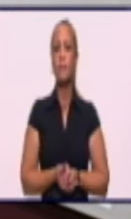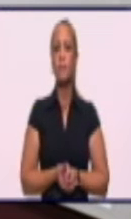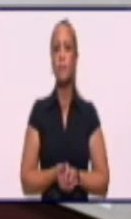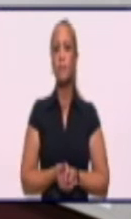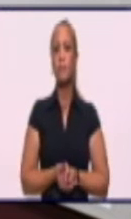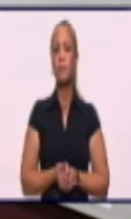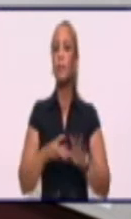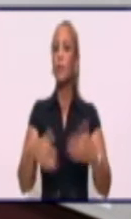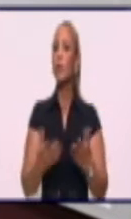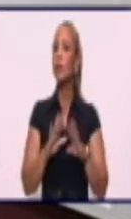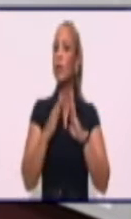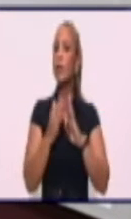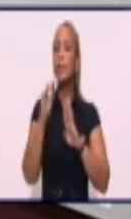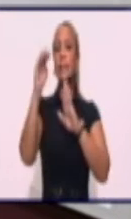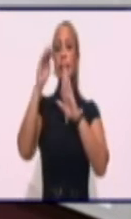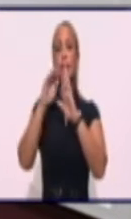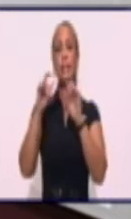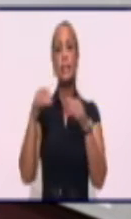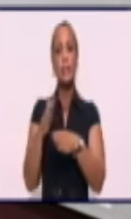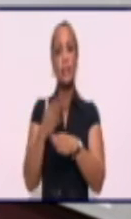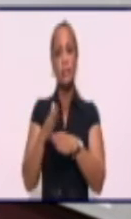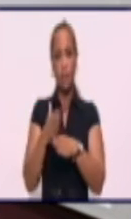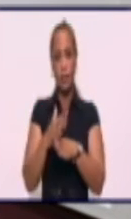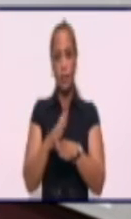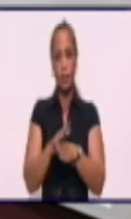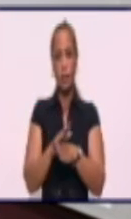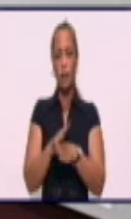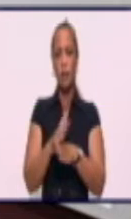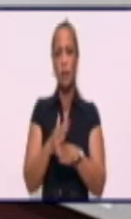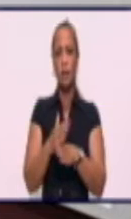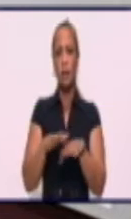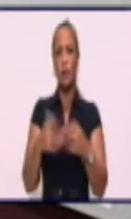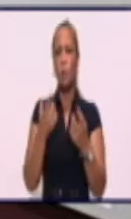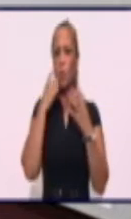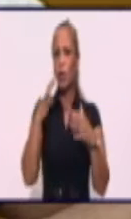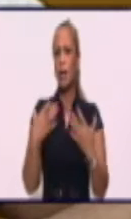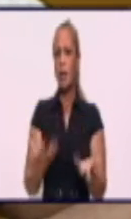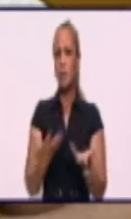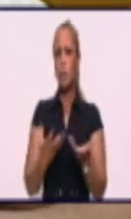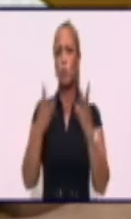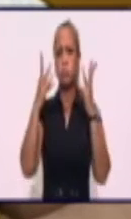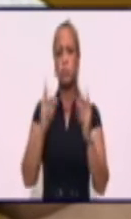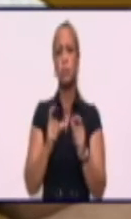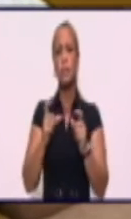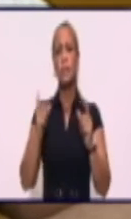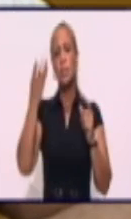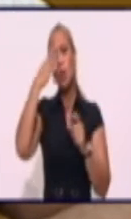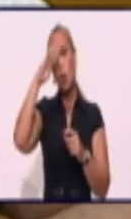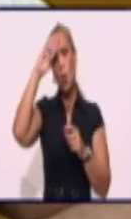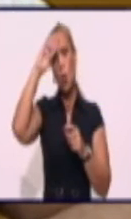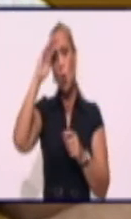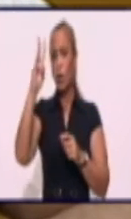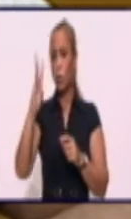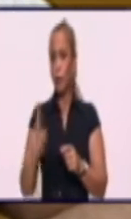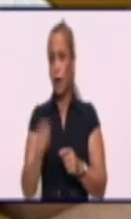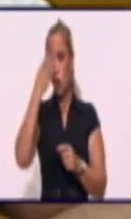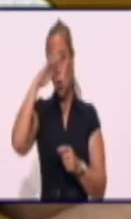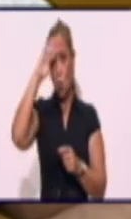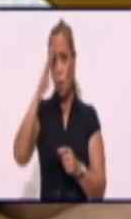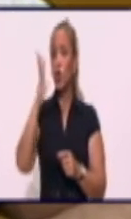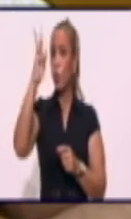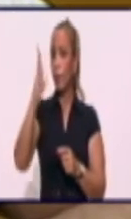llevan implícitas las diferentes etiquetas, como son, por ejemplo, numeral Cuba, numeral Cuba siempre en